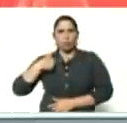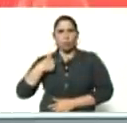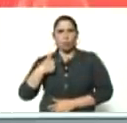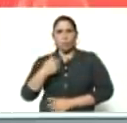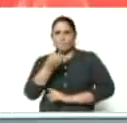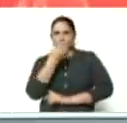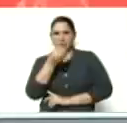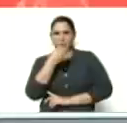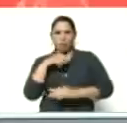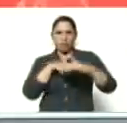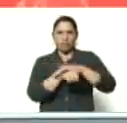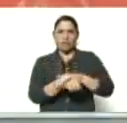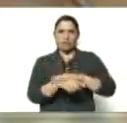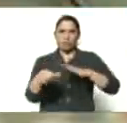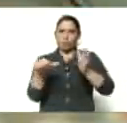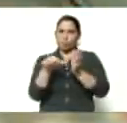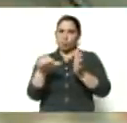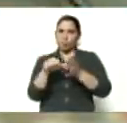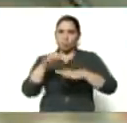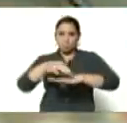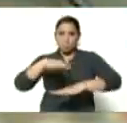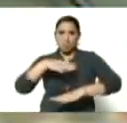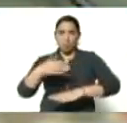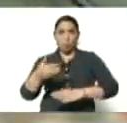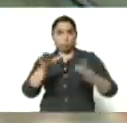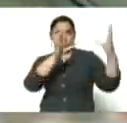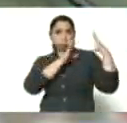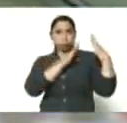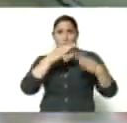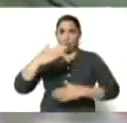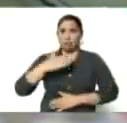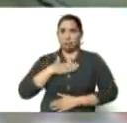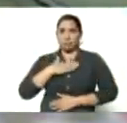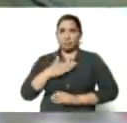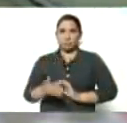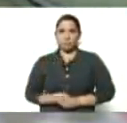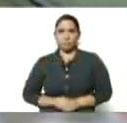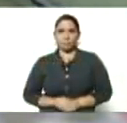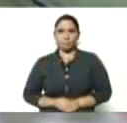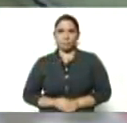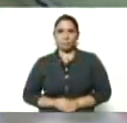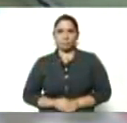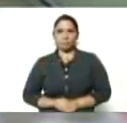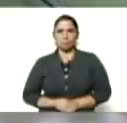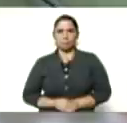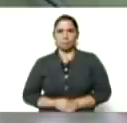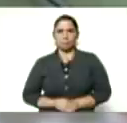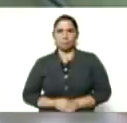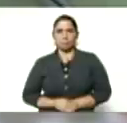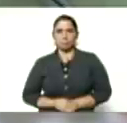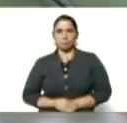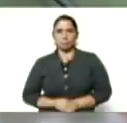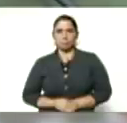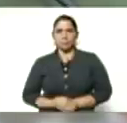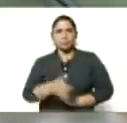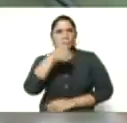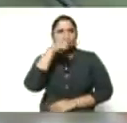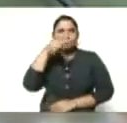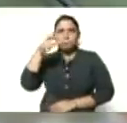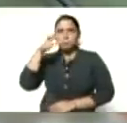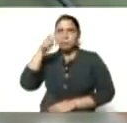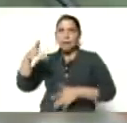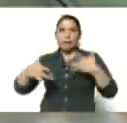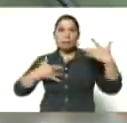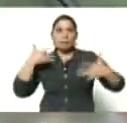Palacio de Miraflores, donde él me dejó, en el balcón del pueblo que él nos legó, observando esos